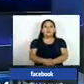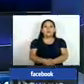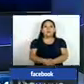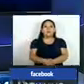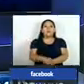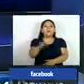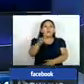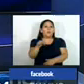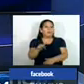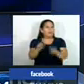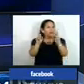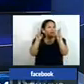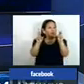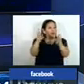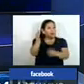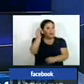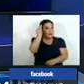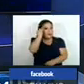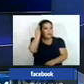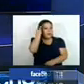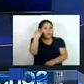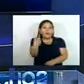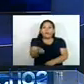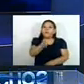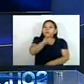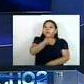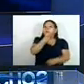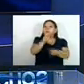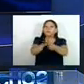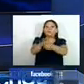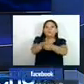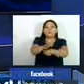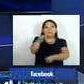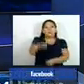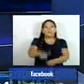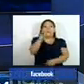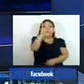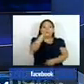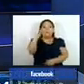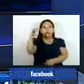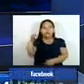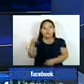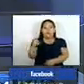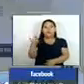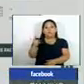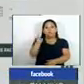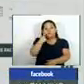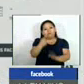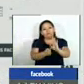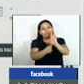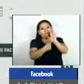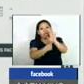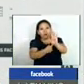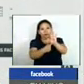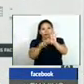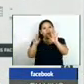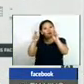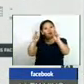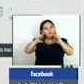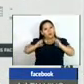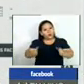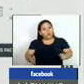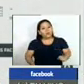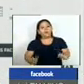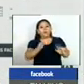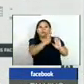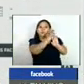Vamos ahora a conocer las cifras sobre la situación del COVID en el país, las cifras que ha compartido el gobierno a través de